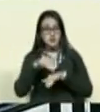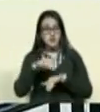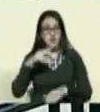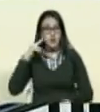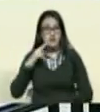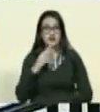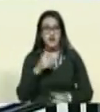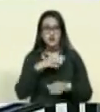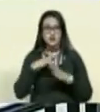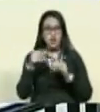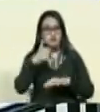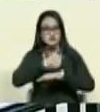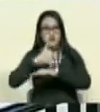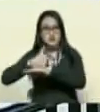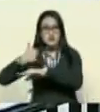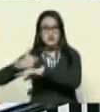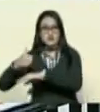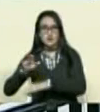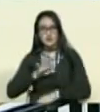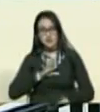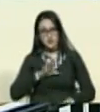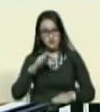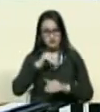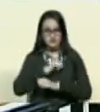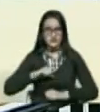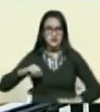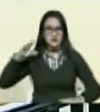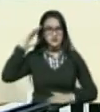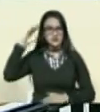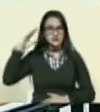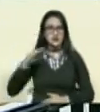Bolivariana, ejército, armada,